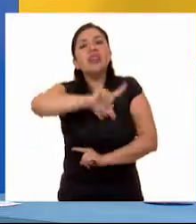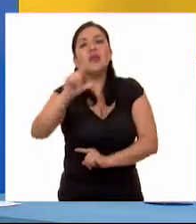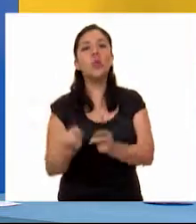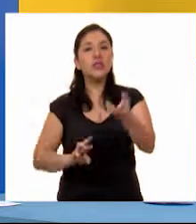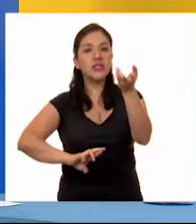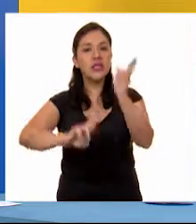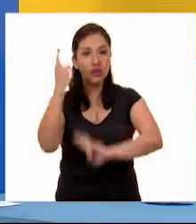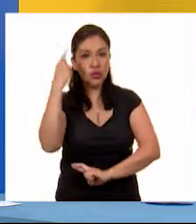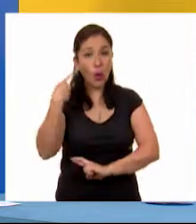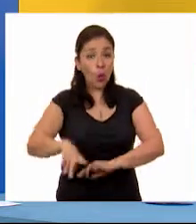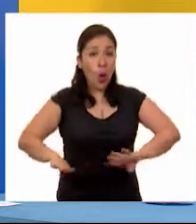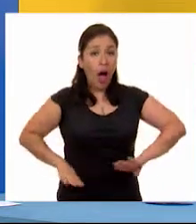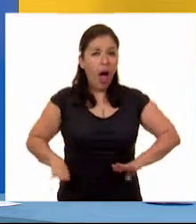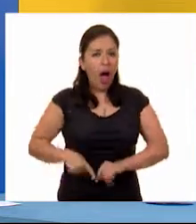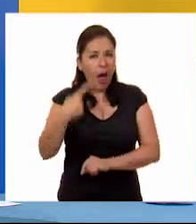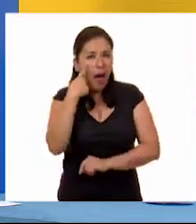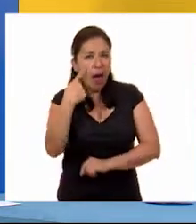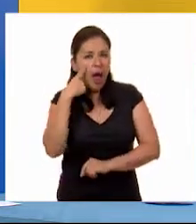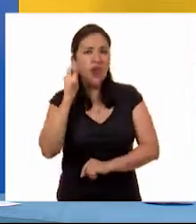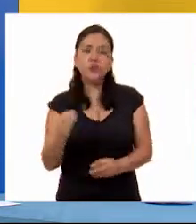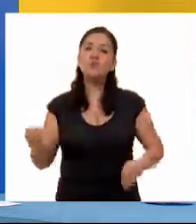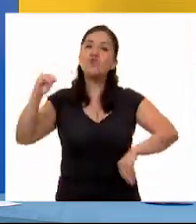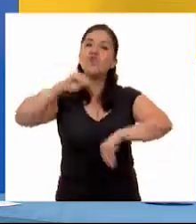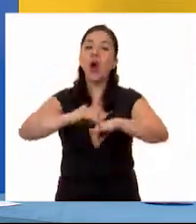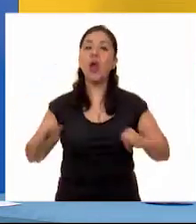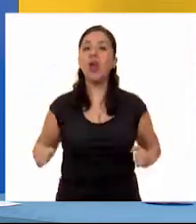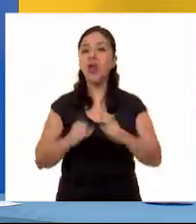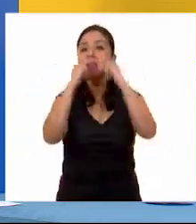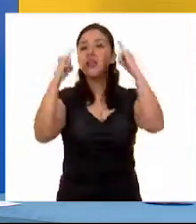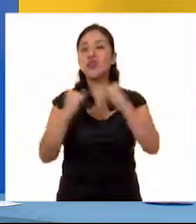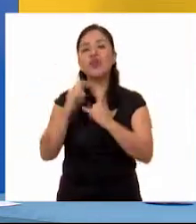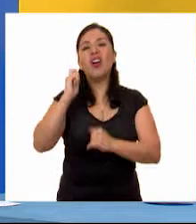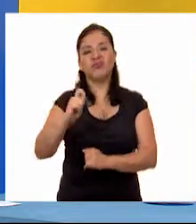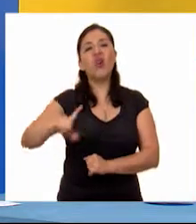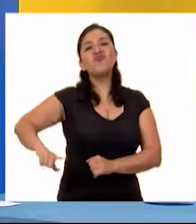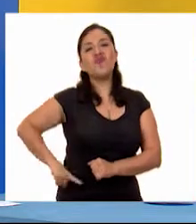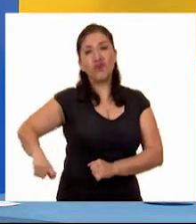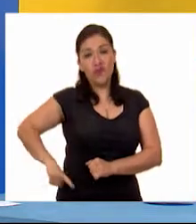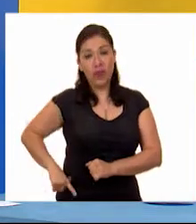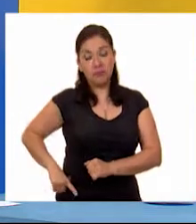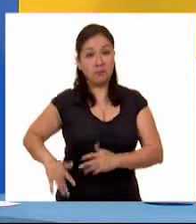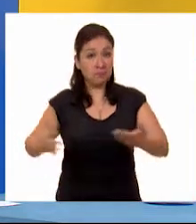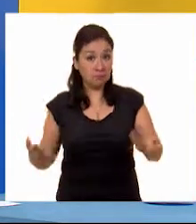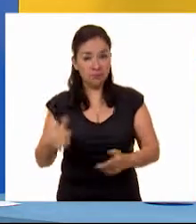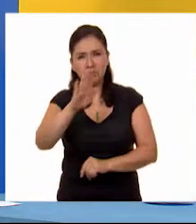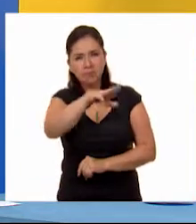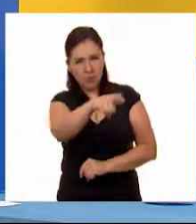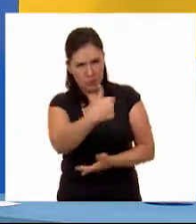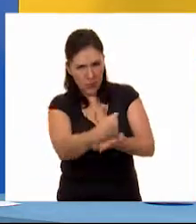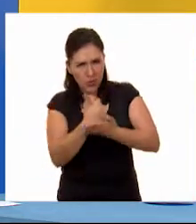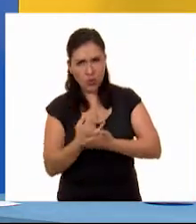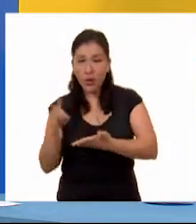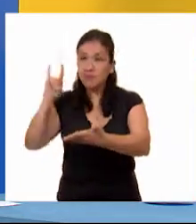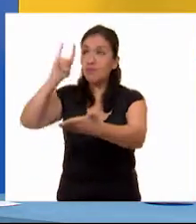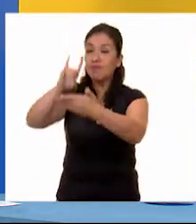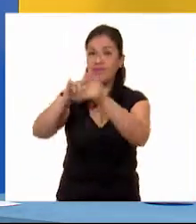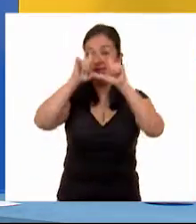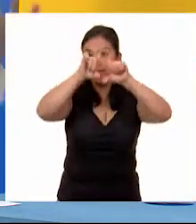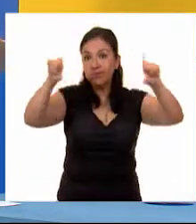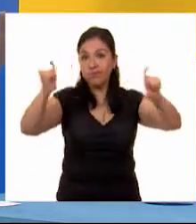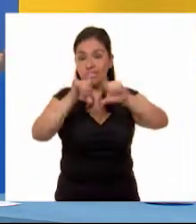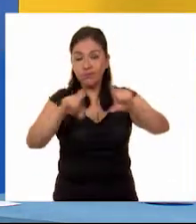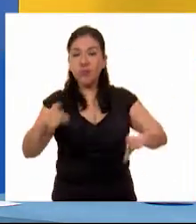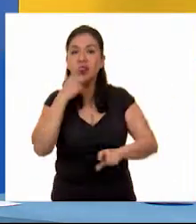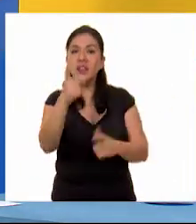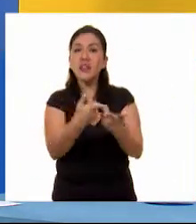postrevolucionaria, caracterizada por la institucionalización del poder. Entonces, Jenny, ¿me ayudas a pegar los letreros que dicen